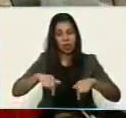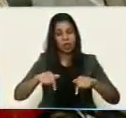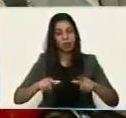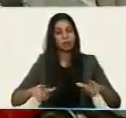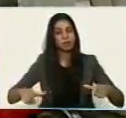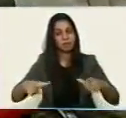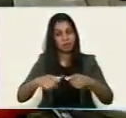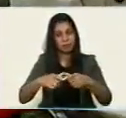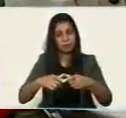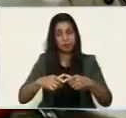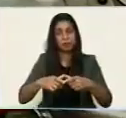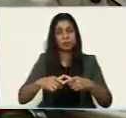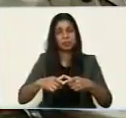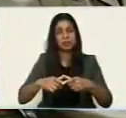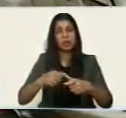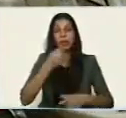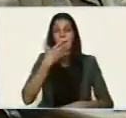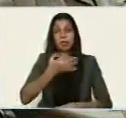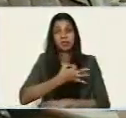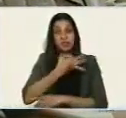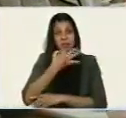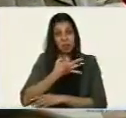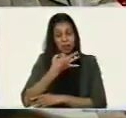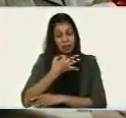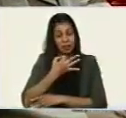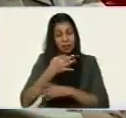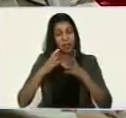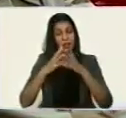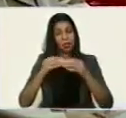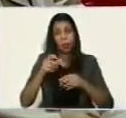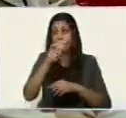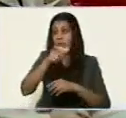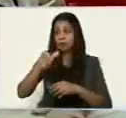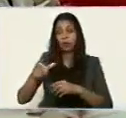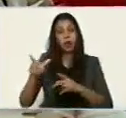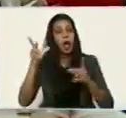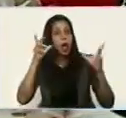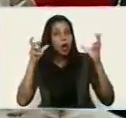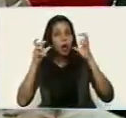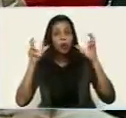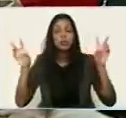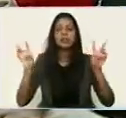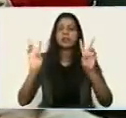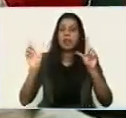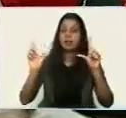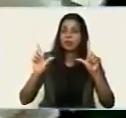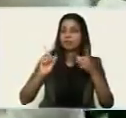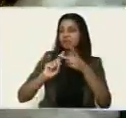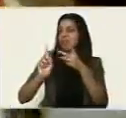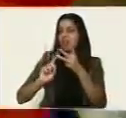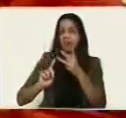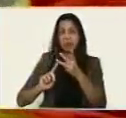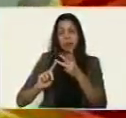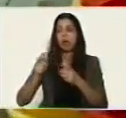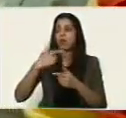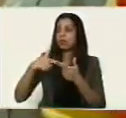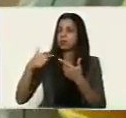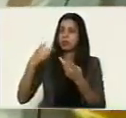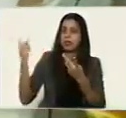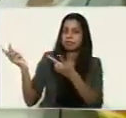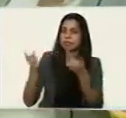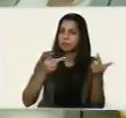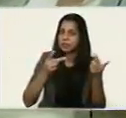nuestra patria. Buenas tardes a todos los que nos escuchan, los invitados, a Marlene y presente, Danielita, que están